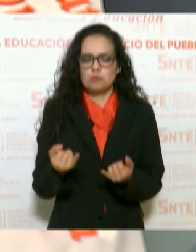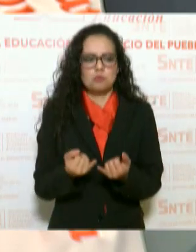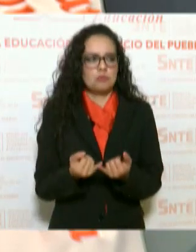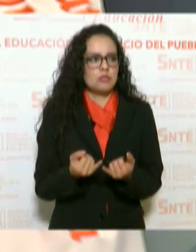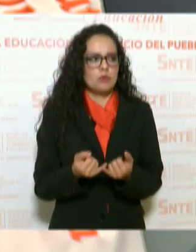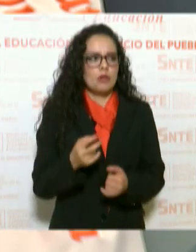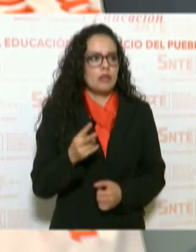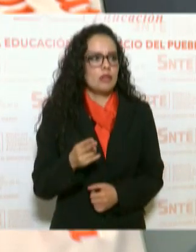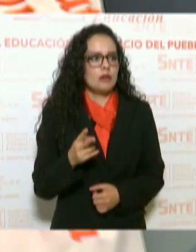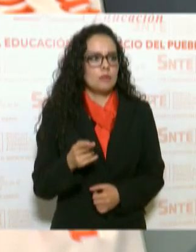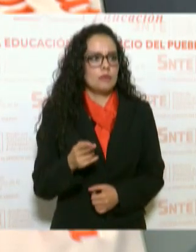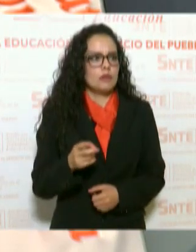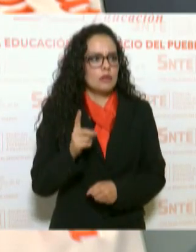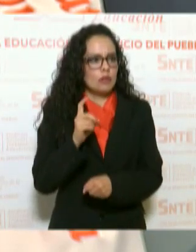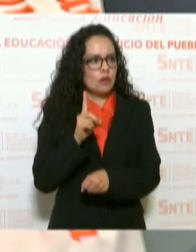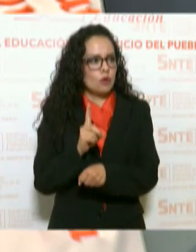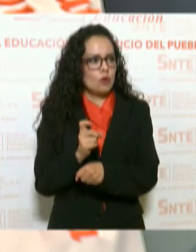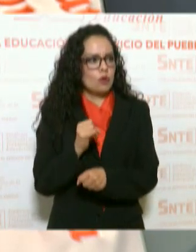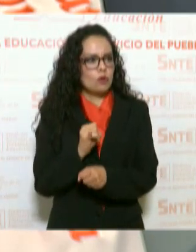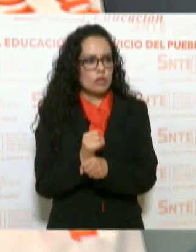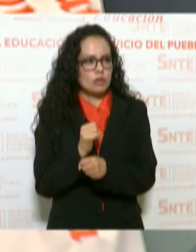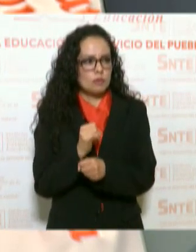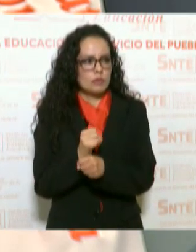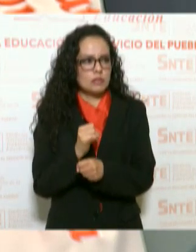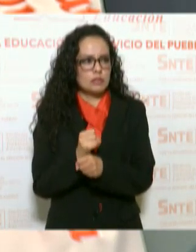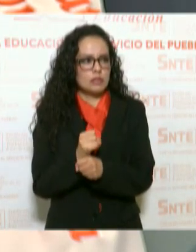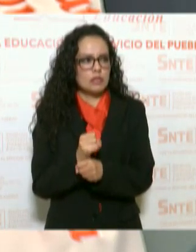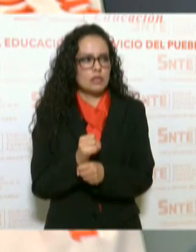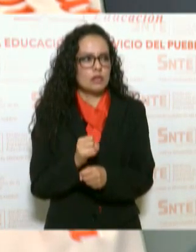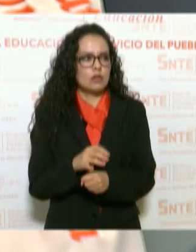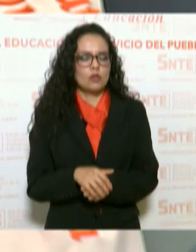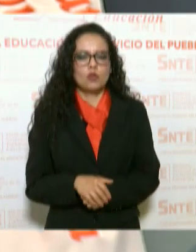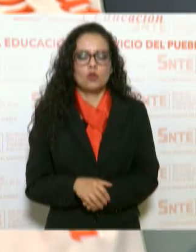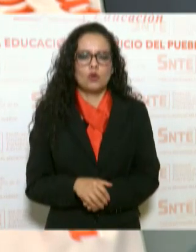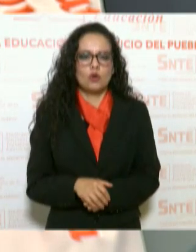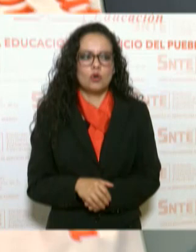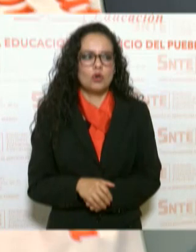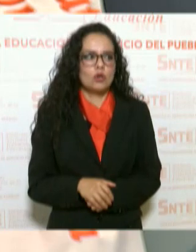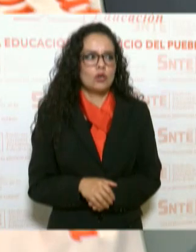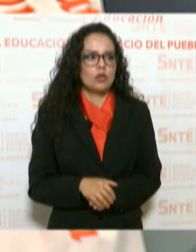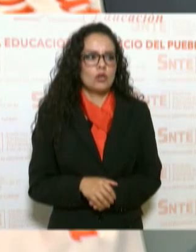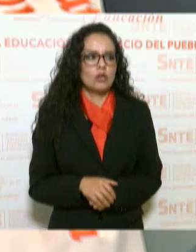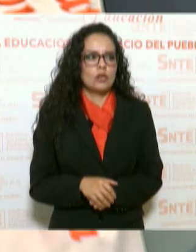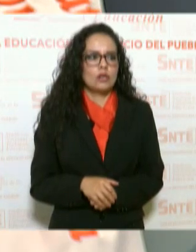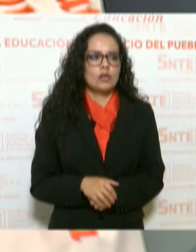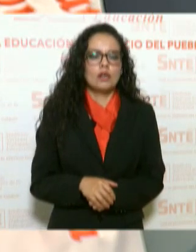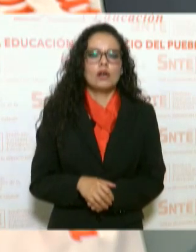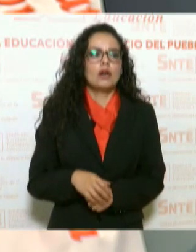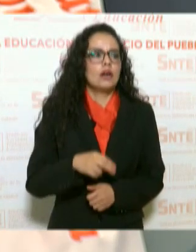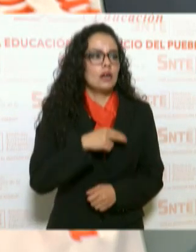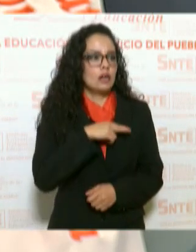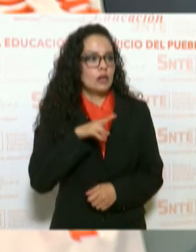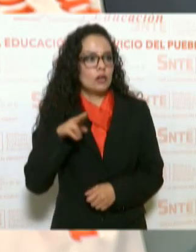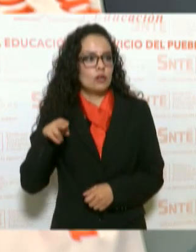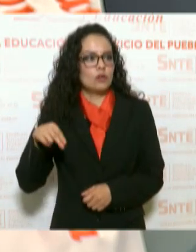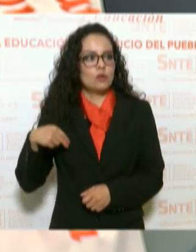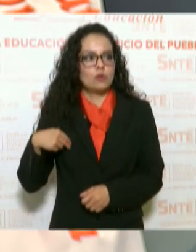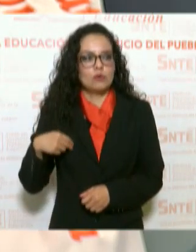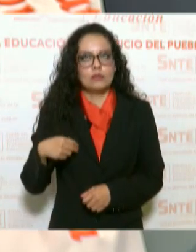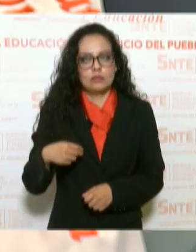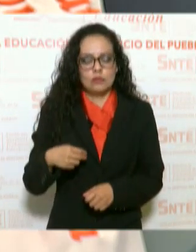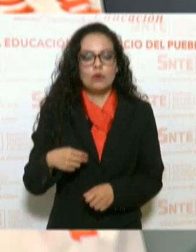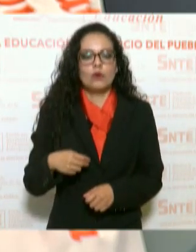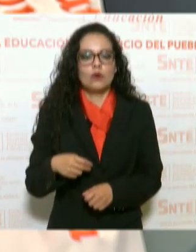dado lustre y prestigio a nuestro país en el extranjero, 20 años como investigador en la Universidad de